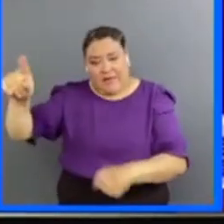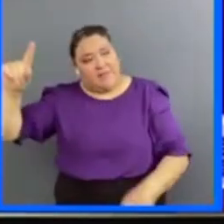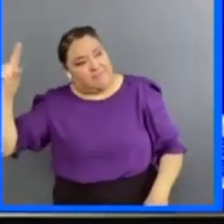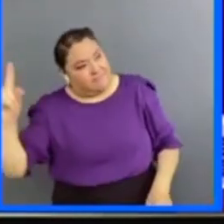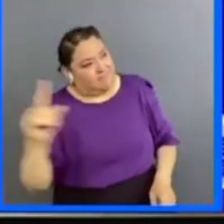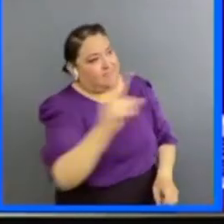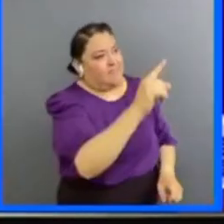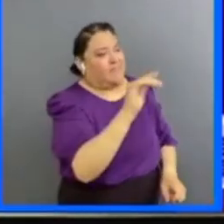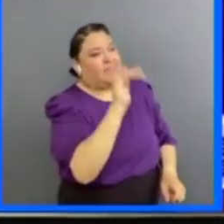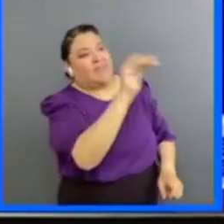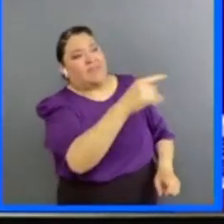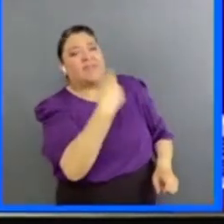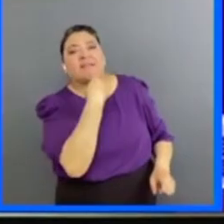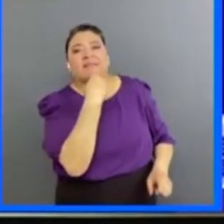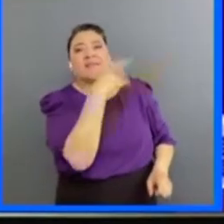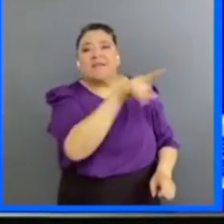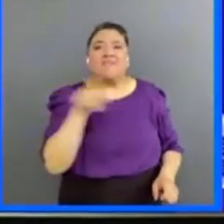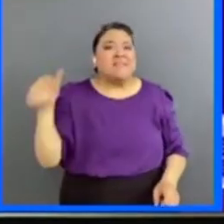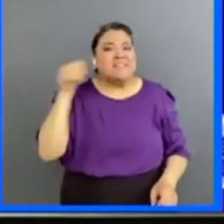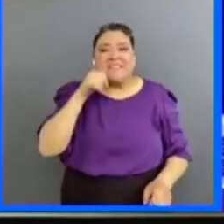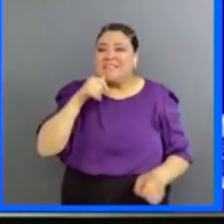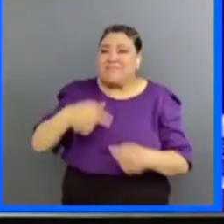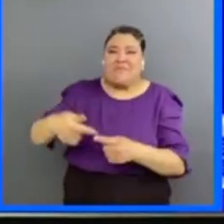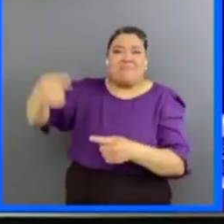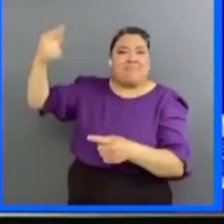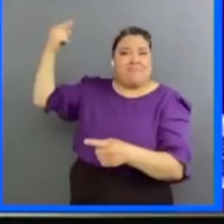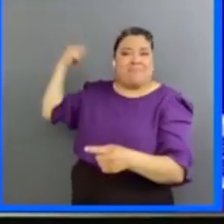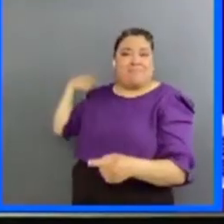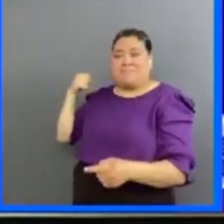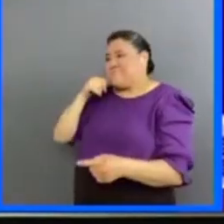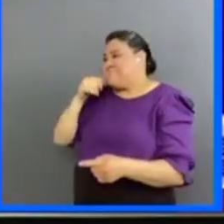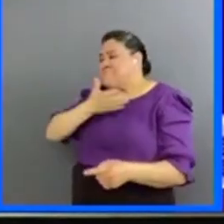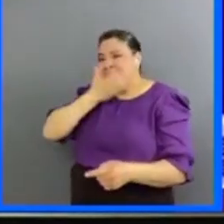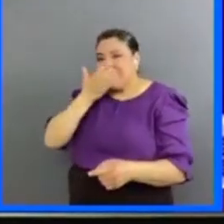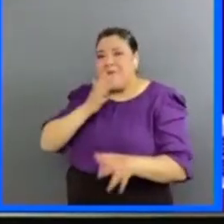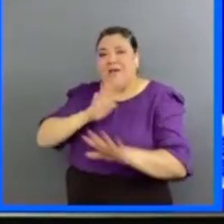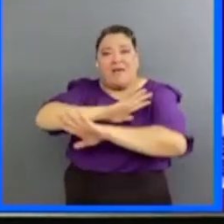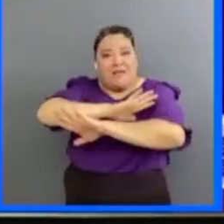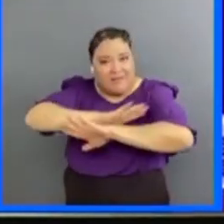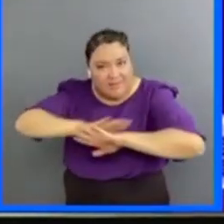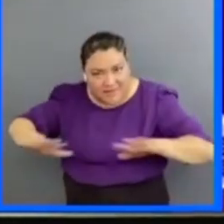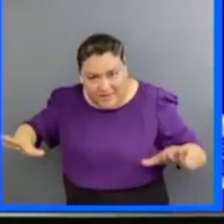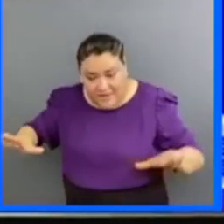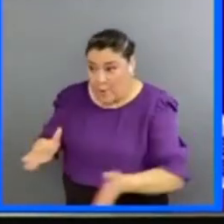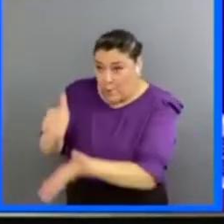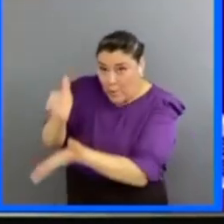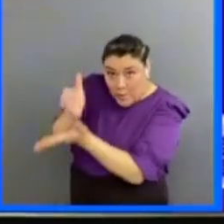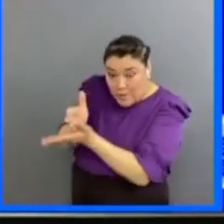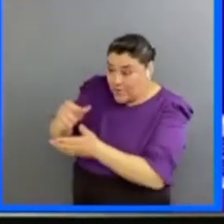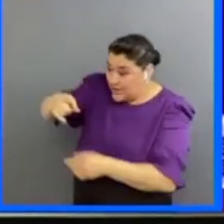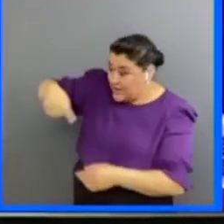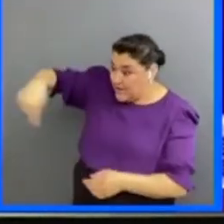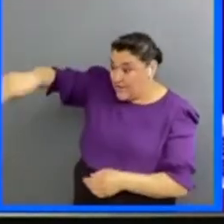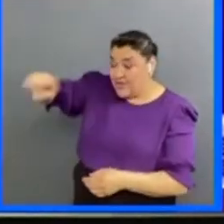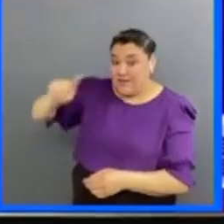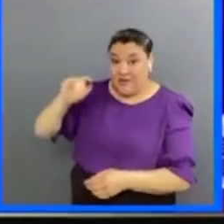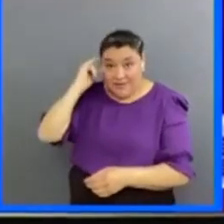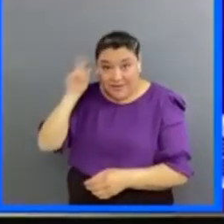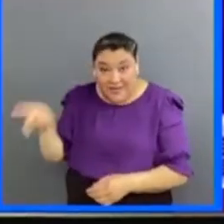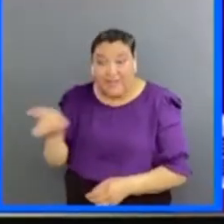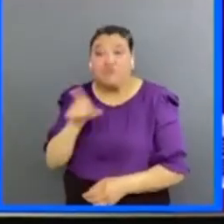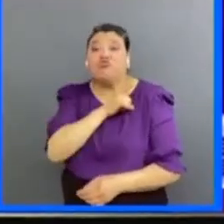voz en los procedimientos jurisdiccionales. Yo creo que llegó la hora en que los pueblos indígenas hablen por sí